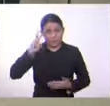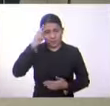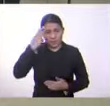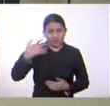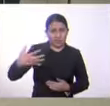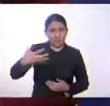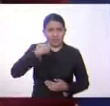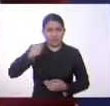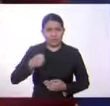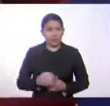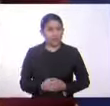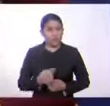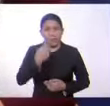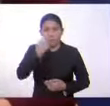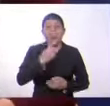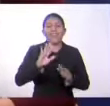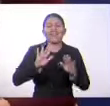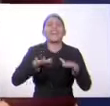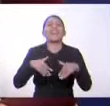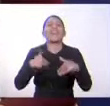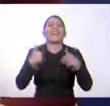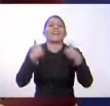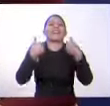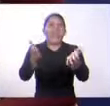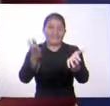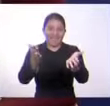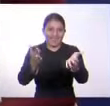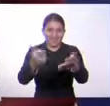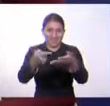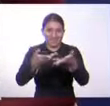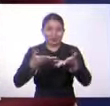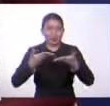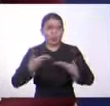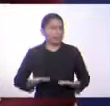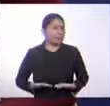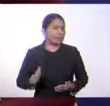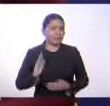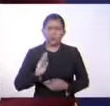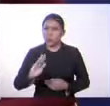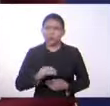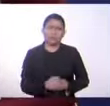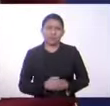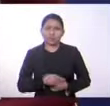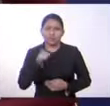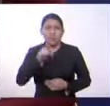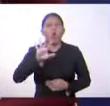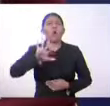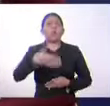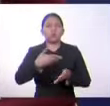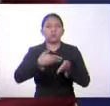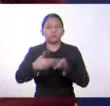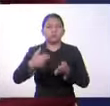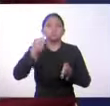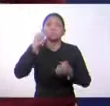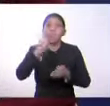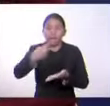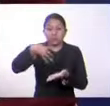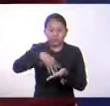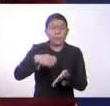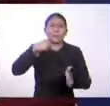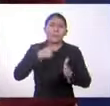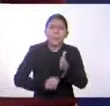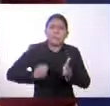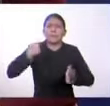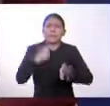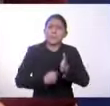regala. Así es, que han sido fruto del esfuerzo de organización y de luchas. Entonces, ¿nos podría